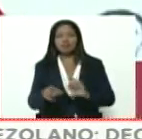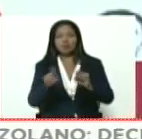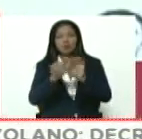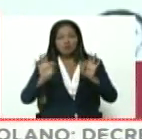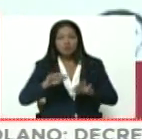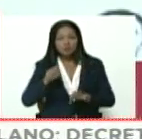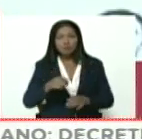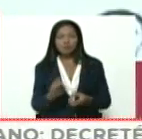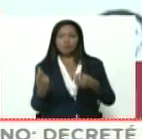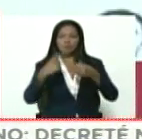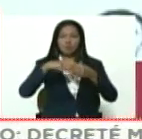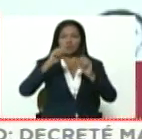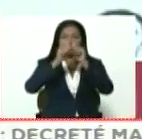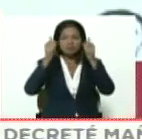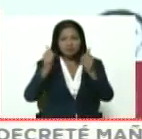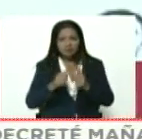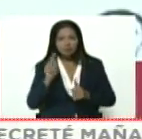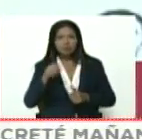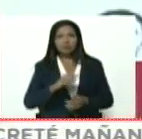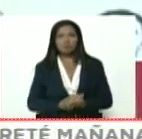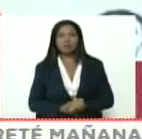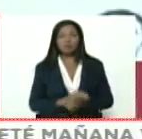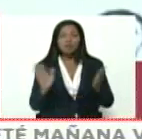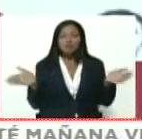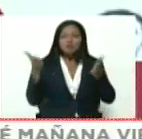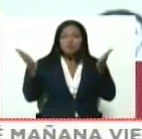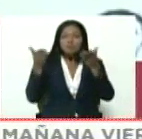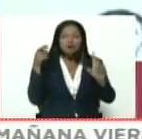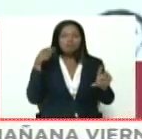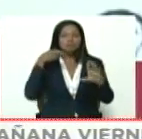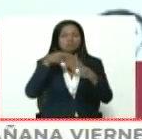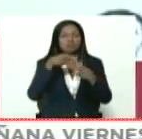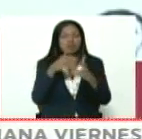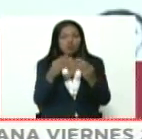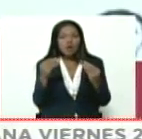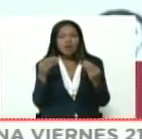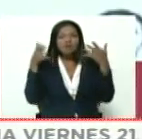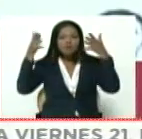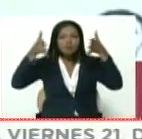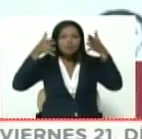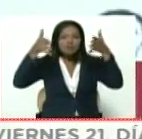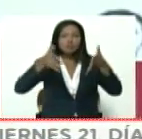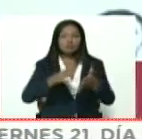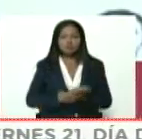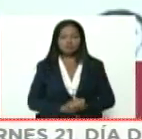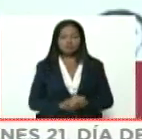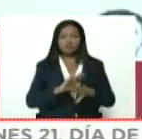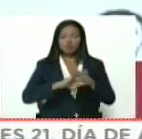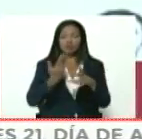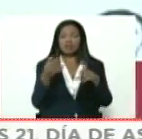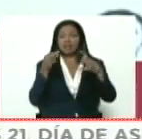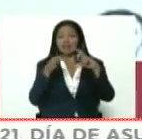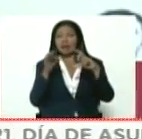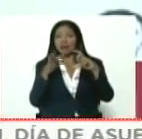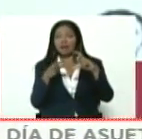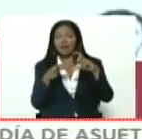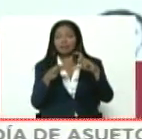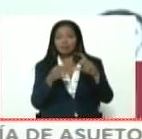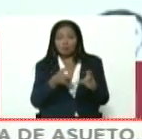es parte del sistema para motivar y llegar con la formación. Porque el carnet, el